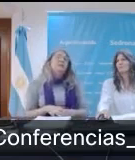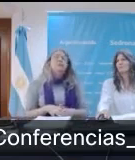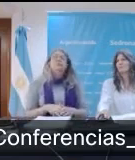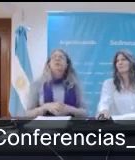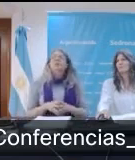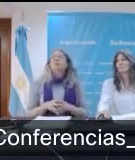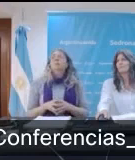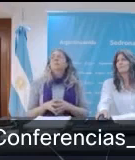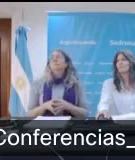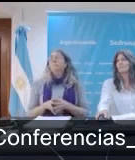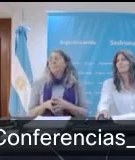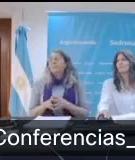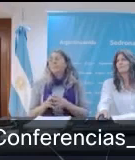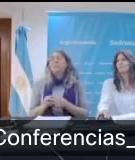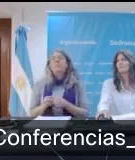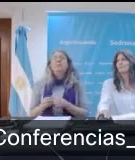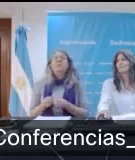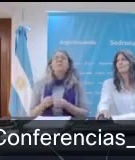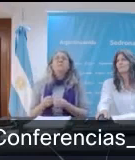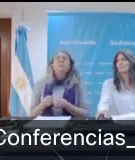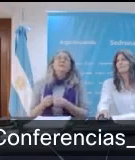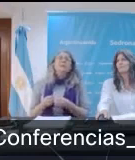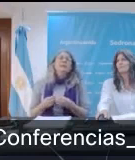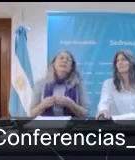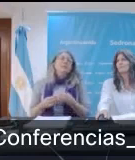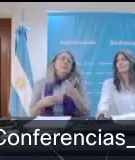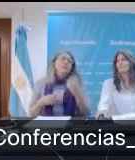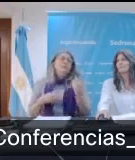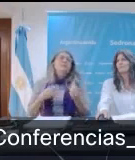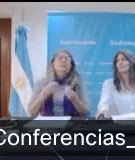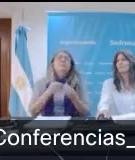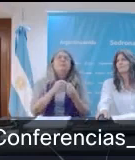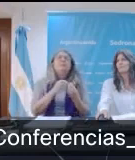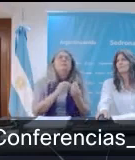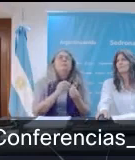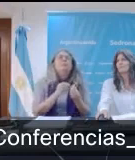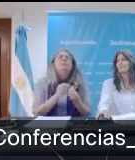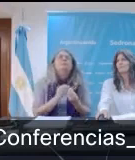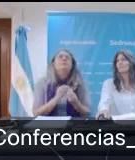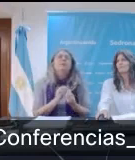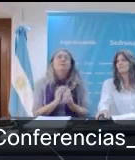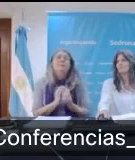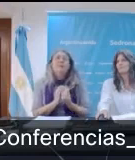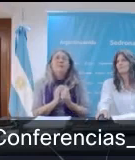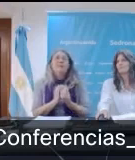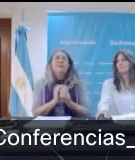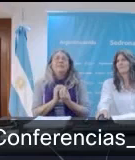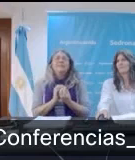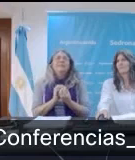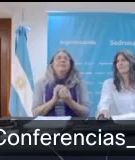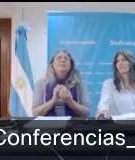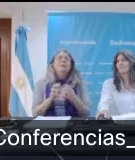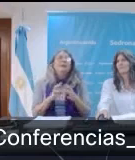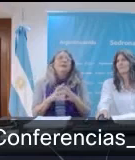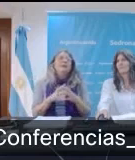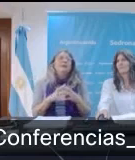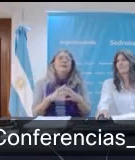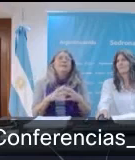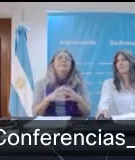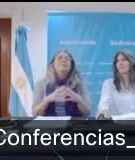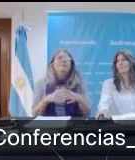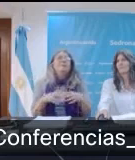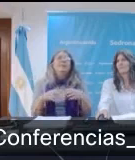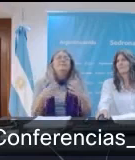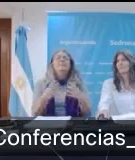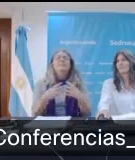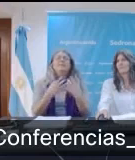habrán escuchado más de una vez. Esto, bueno, se empieza por una sustancia, como